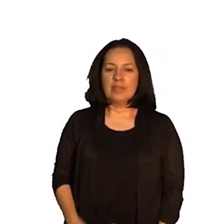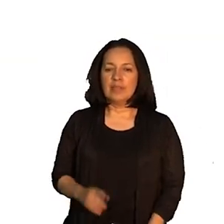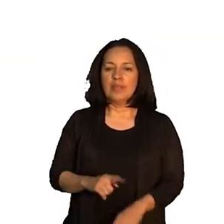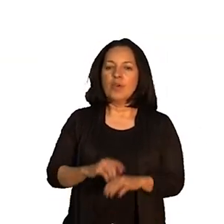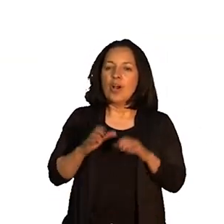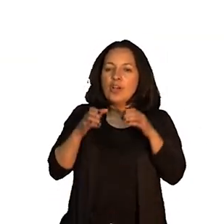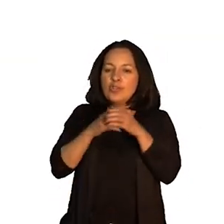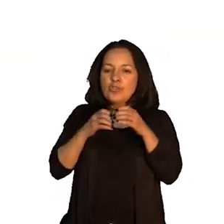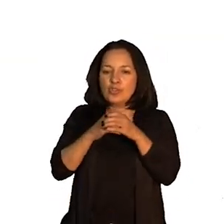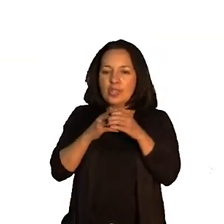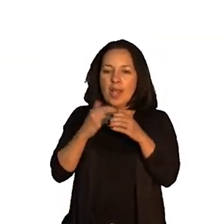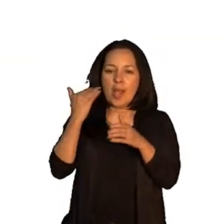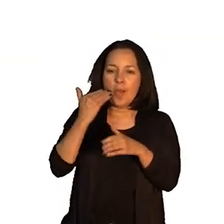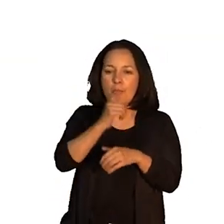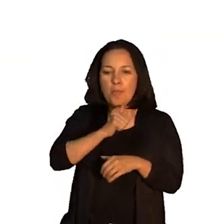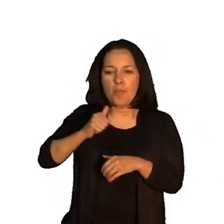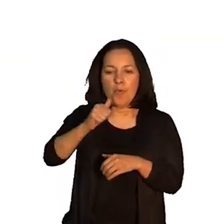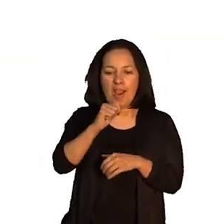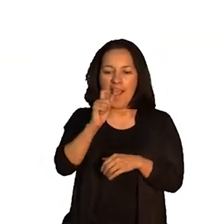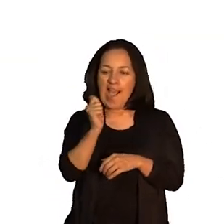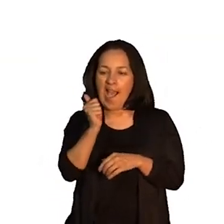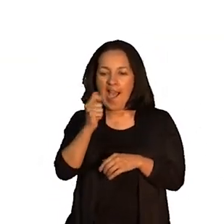Sociedad Mujeres de Angelina SAS,